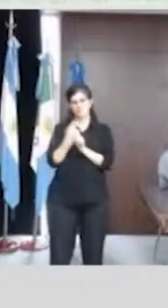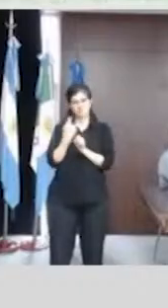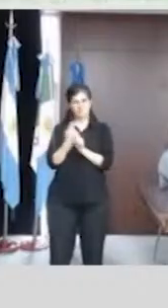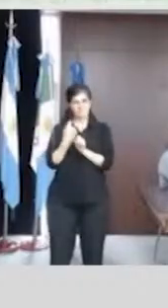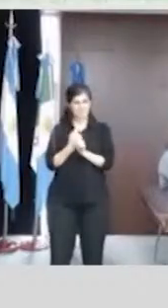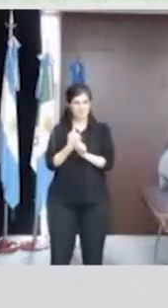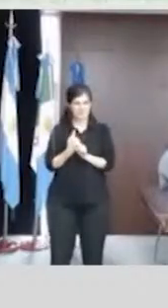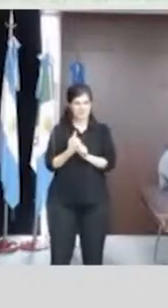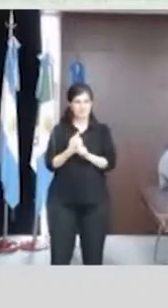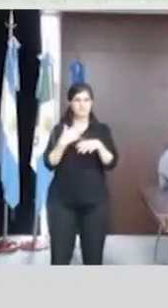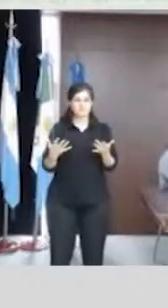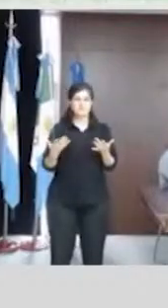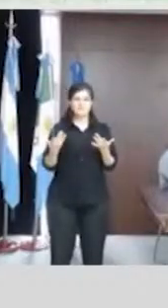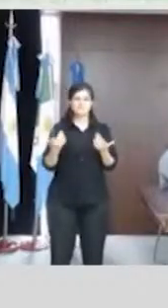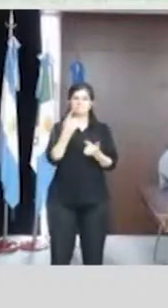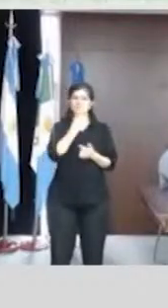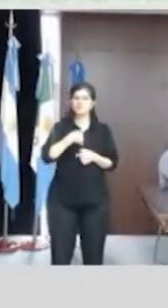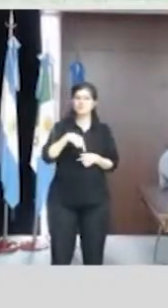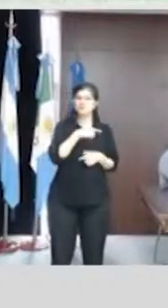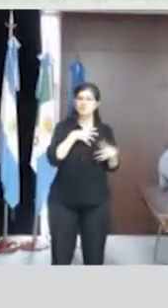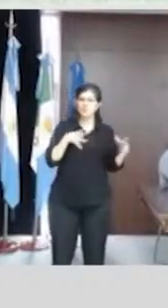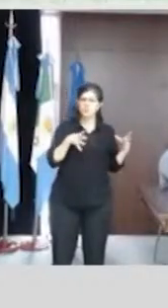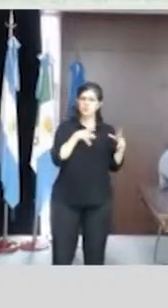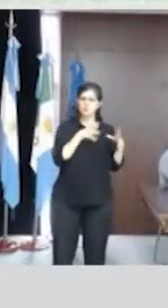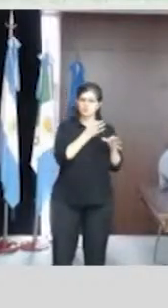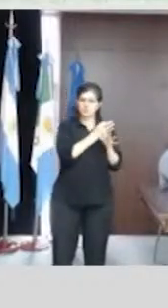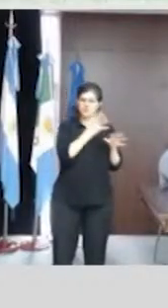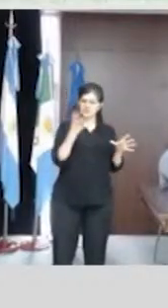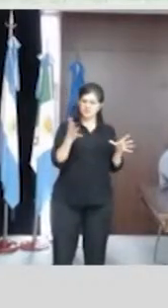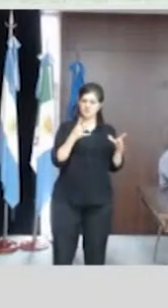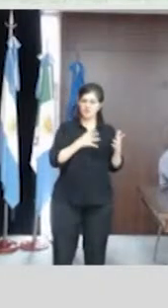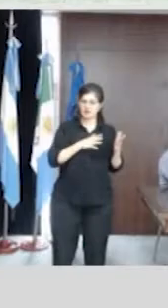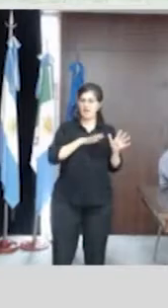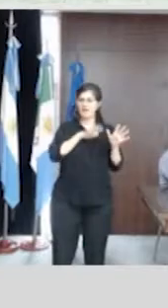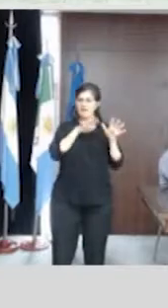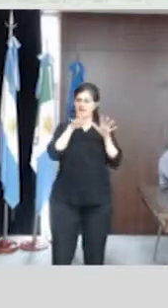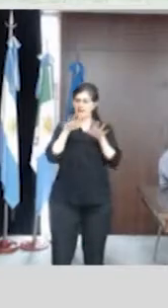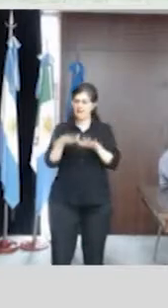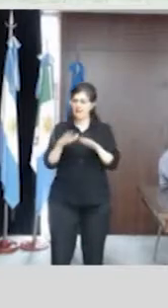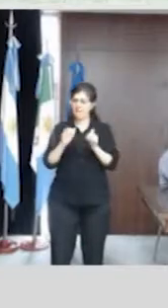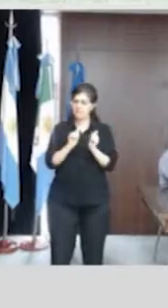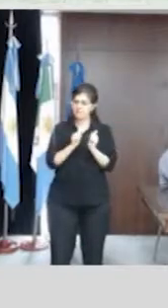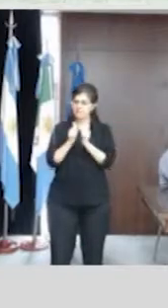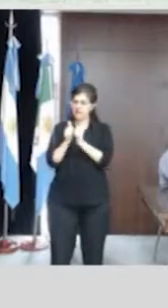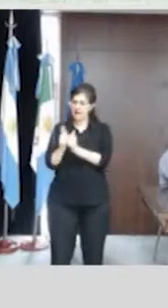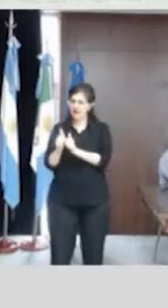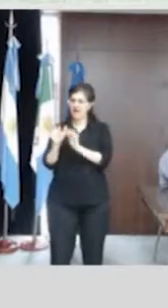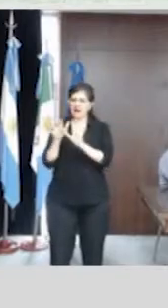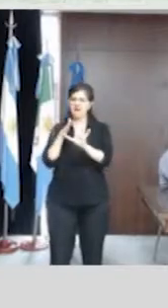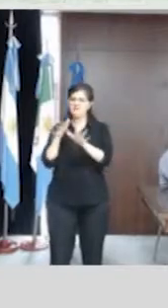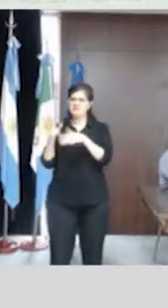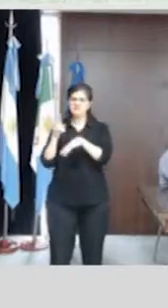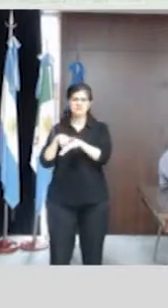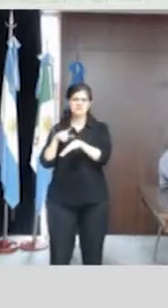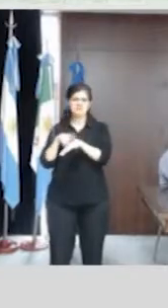Entonces, queda de nuestra parte acompañar al que sufre, porque se trata de quedarse quieto y en silencio muchas